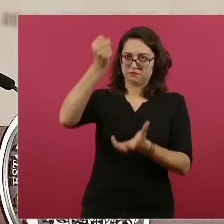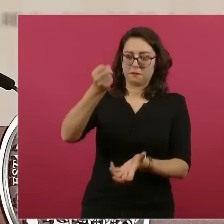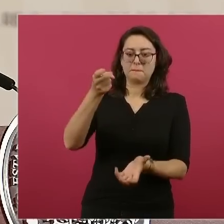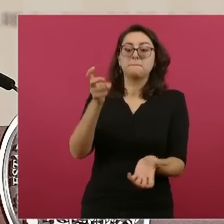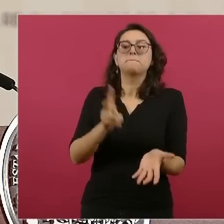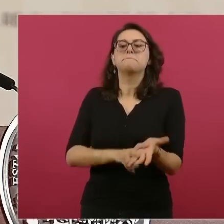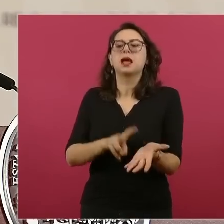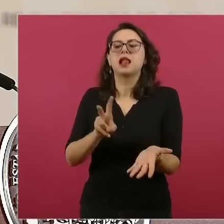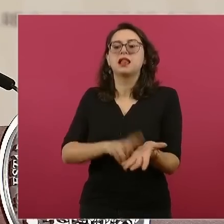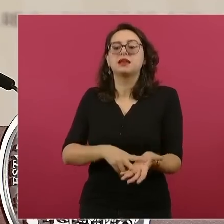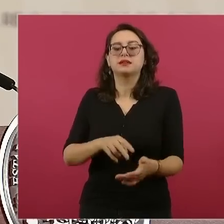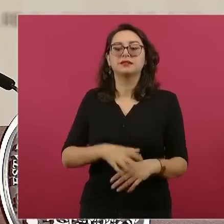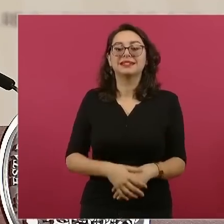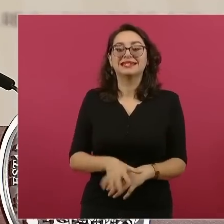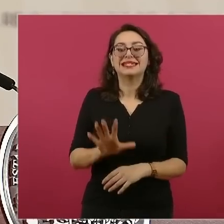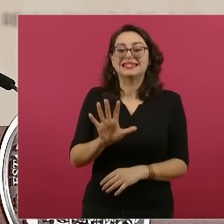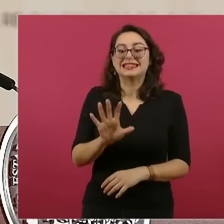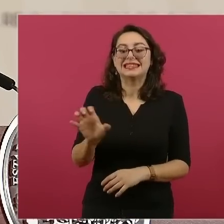antes.